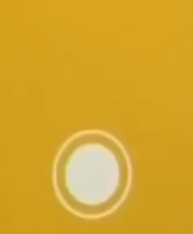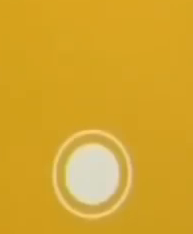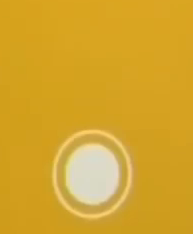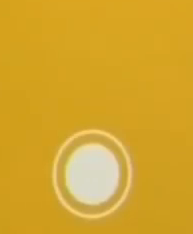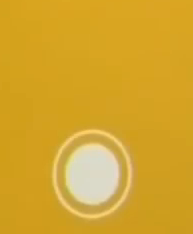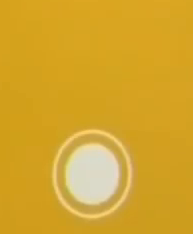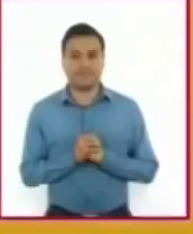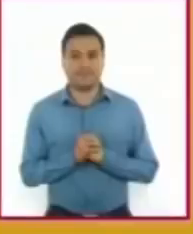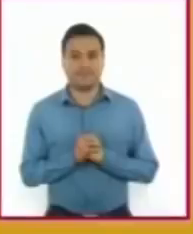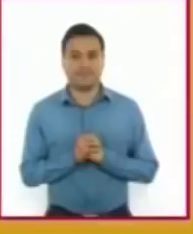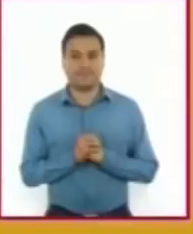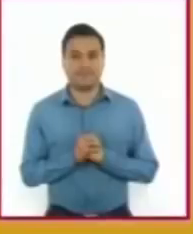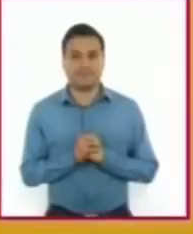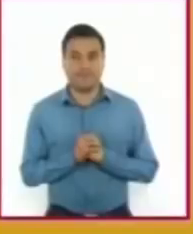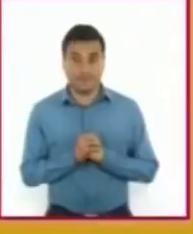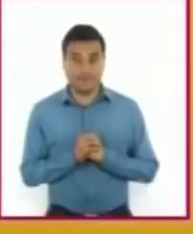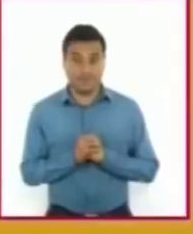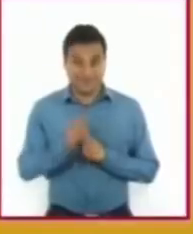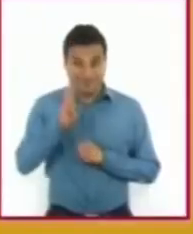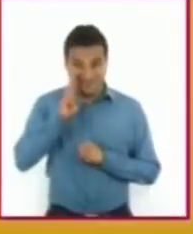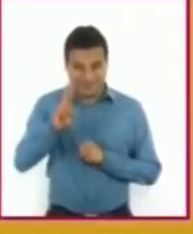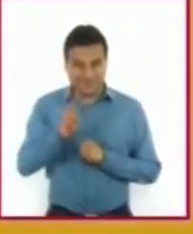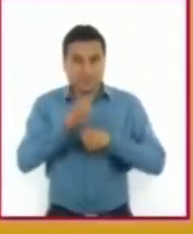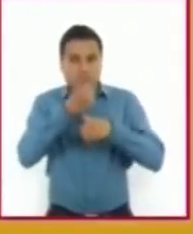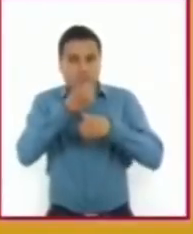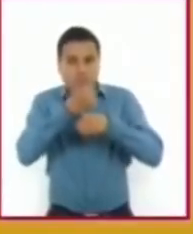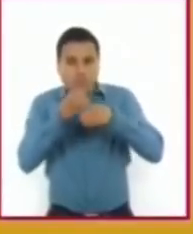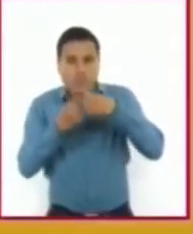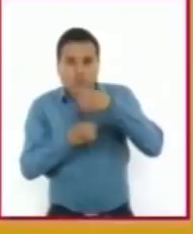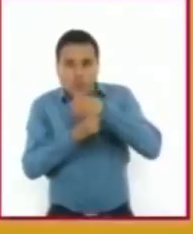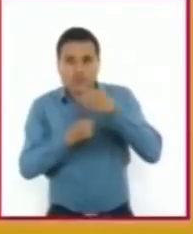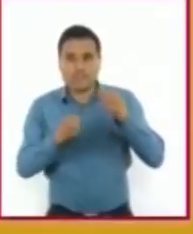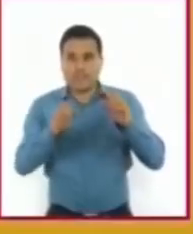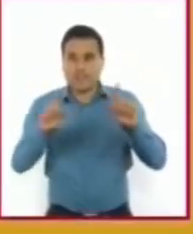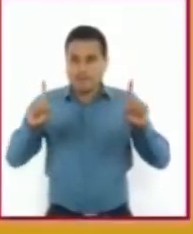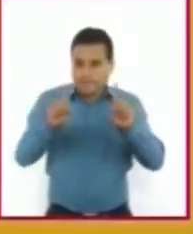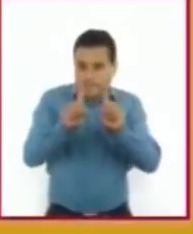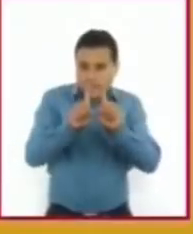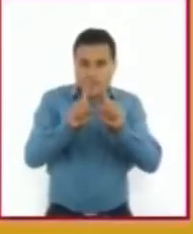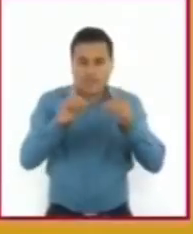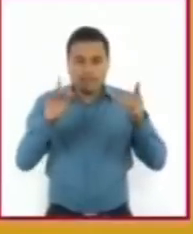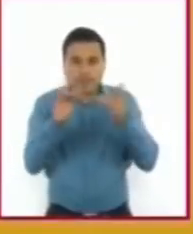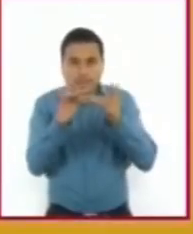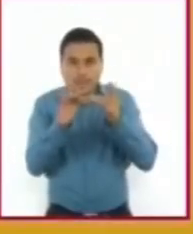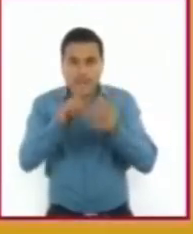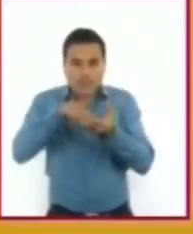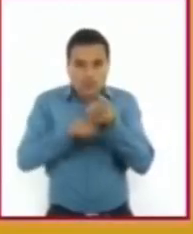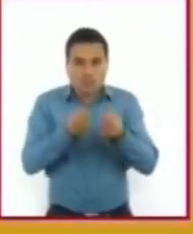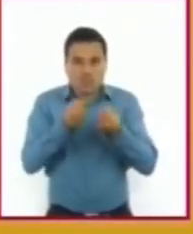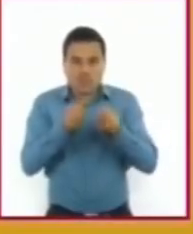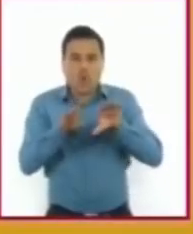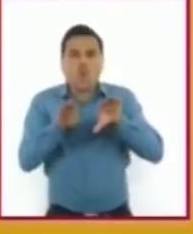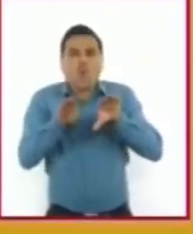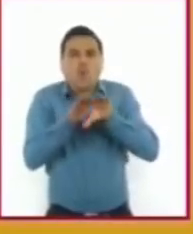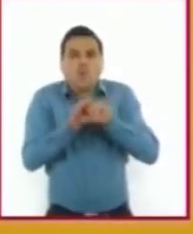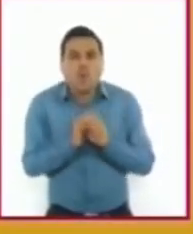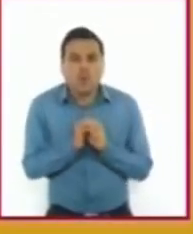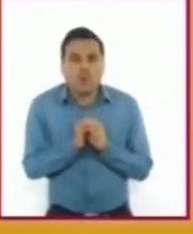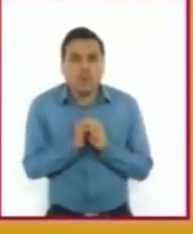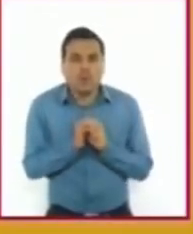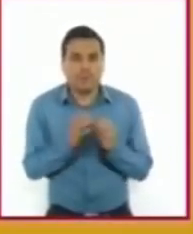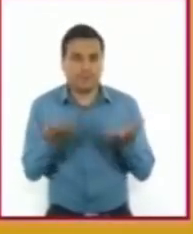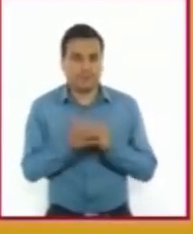Para demostrar cómo interactúan los objetos a través de las fuerzas y pueden modificar su movimiento debido a la